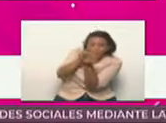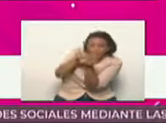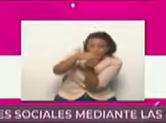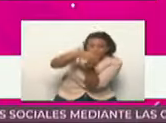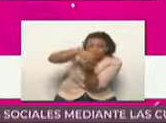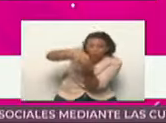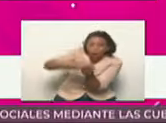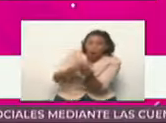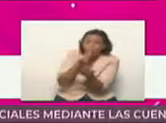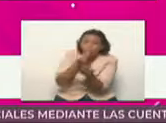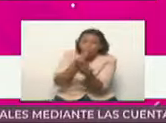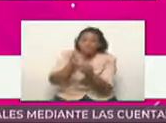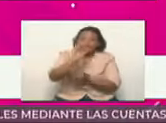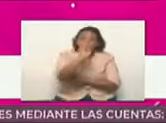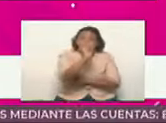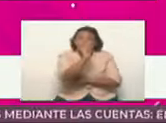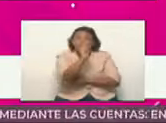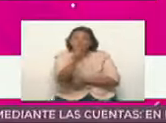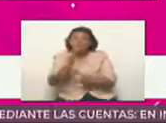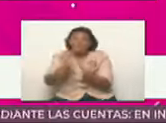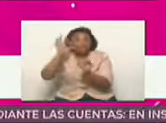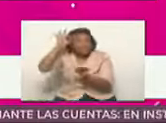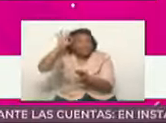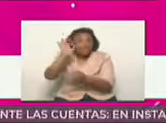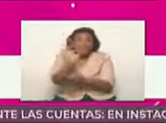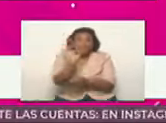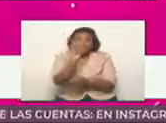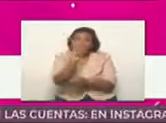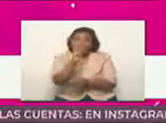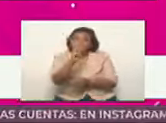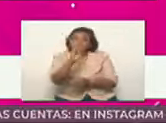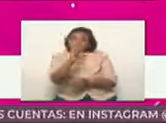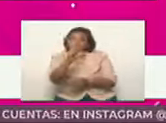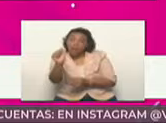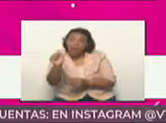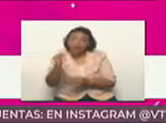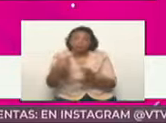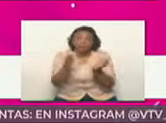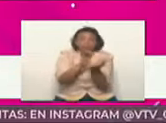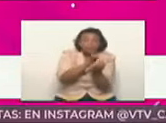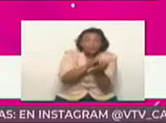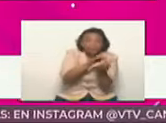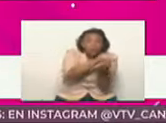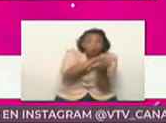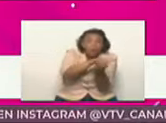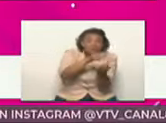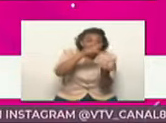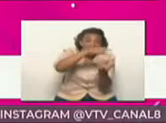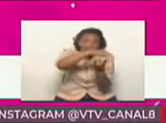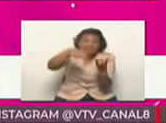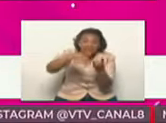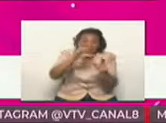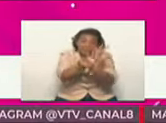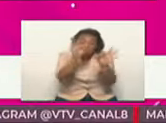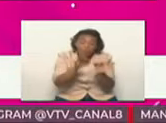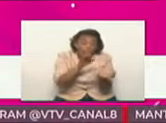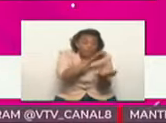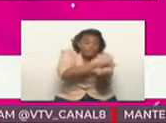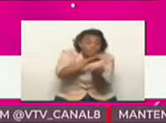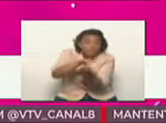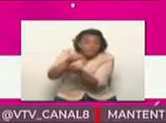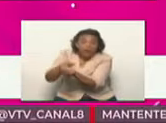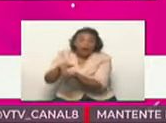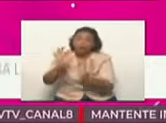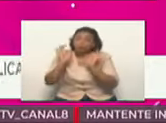también de ostras, perleras y otras técnicas también como microalgas. Estas capacidades científicas, presidente, se convierten